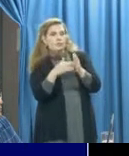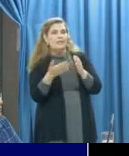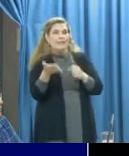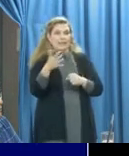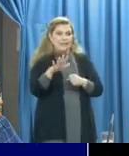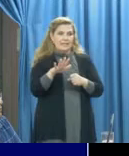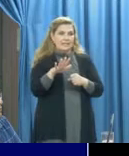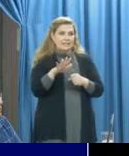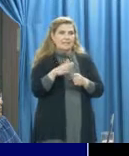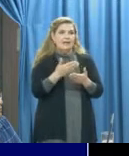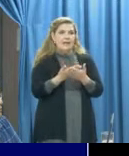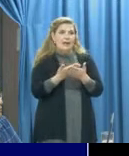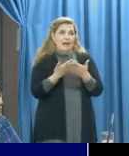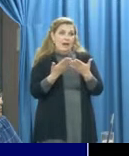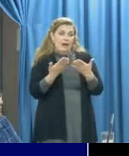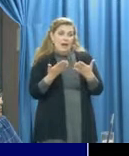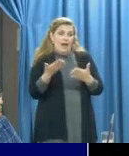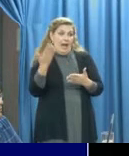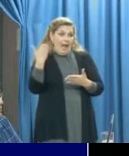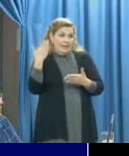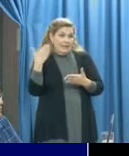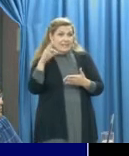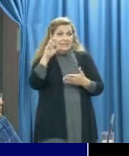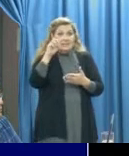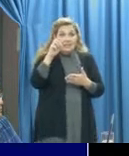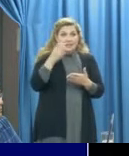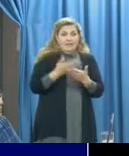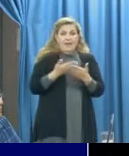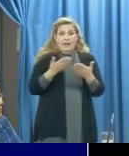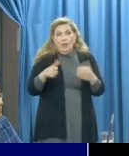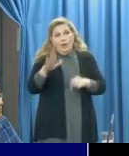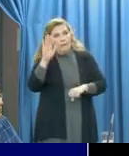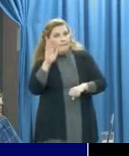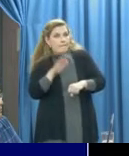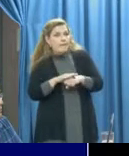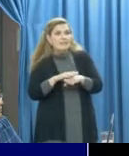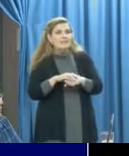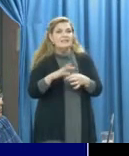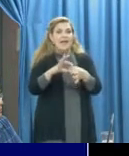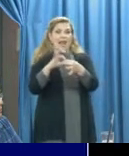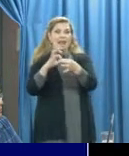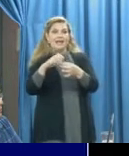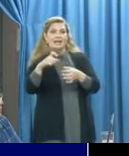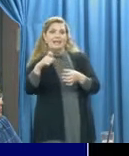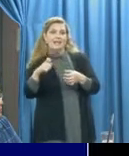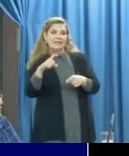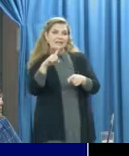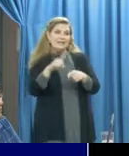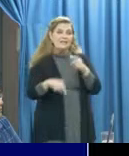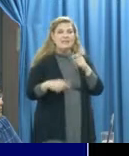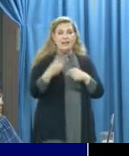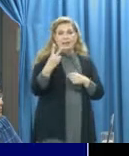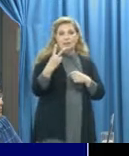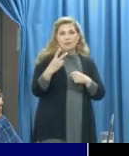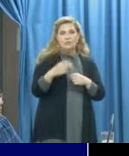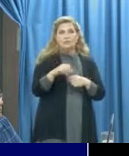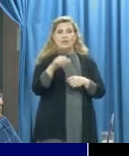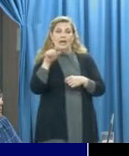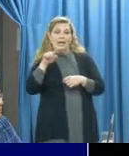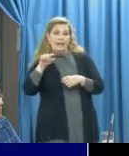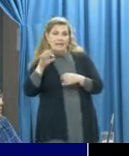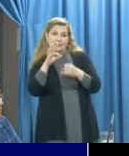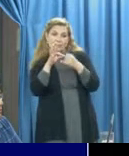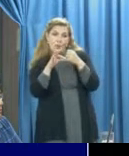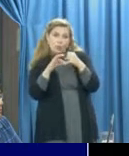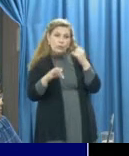hay 105 y ahí había 30, las ligadas al X quitaron 2 y las mitocondriales